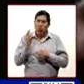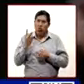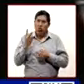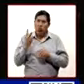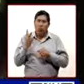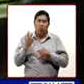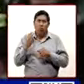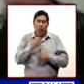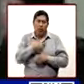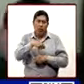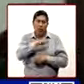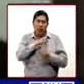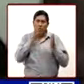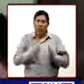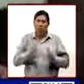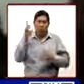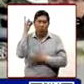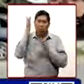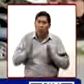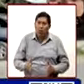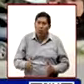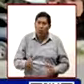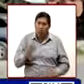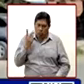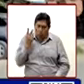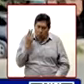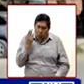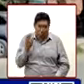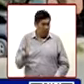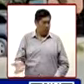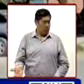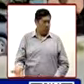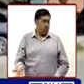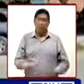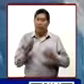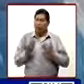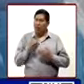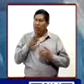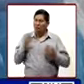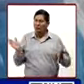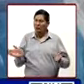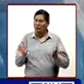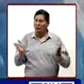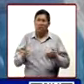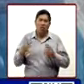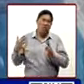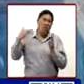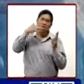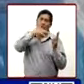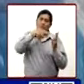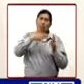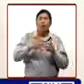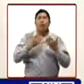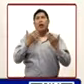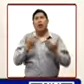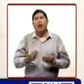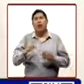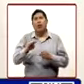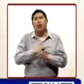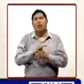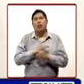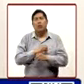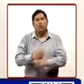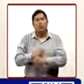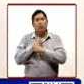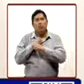nacionalidad, española y boliviana. Ahora la policía está tras la pista de los instigadores del linchamiento. Al presente, el Ministerio Público ha